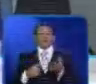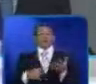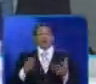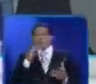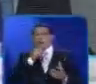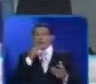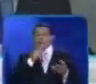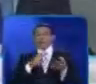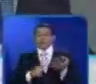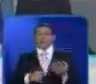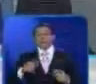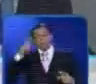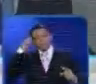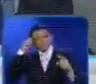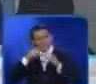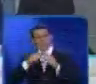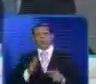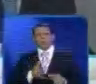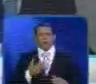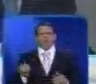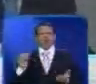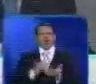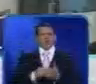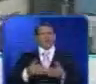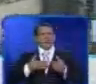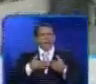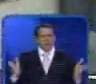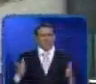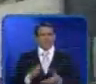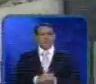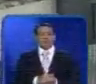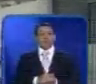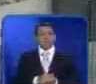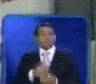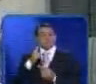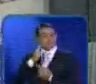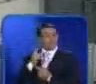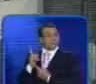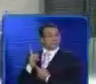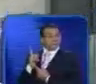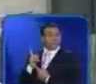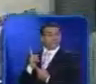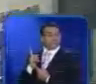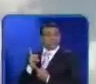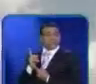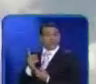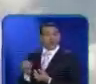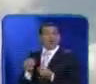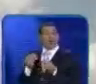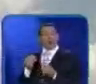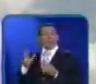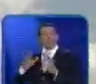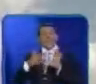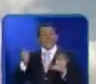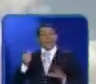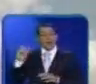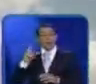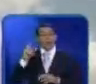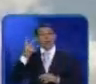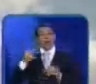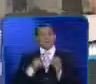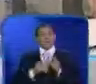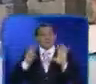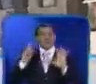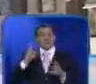el compromiso es volver a la casa de todos. Nadie se imaginó el fenómeno que representaría desde el 16 de julio de